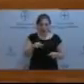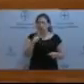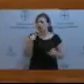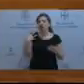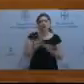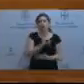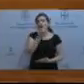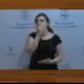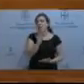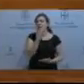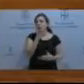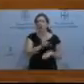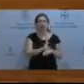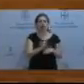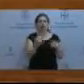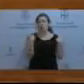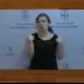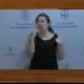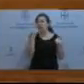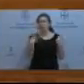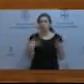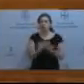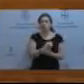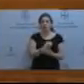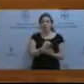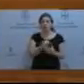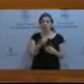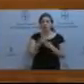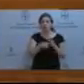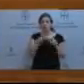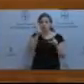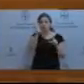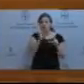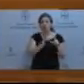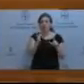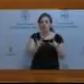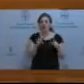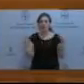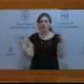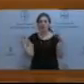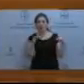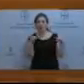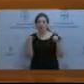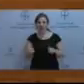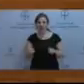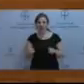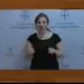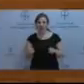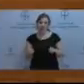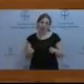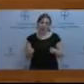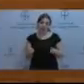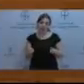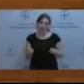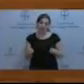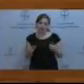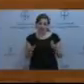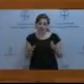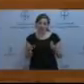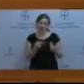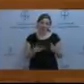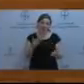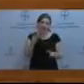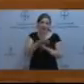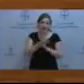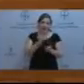consejería lo tenía todo bajo control. Viendo películas y jugando a fútbol en el recreo en vez de estar asistiendo a la clase de matemáticas o de lengua pertinente. Esto es